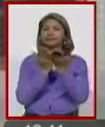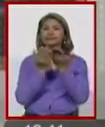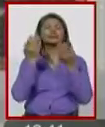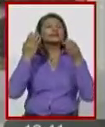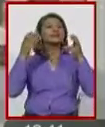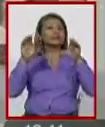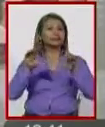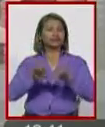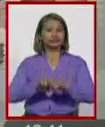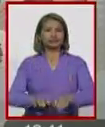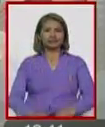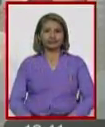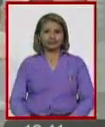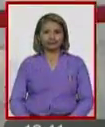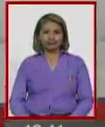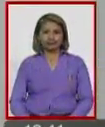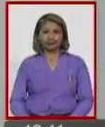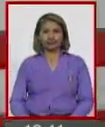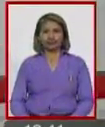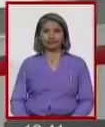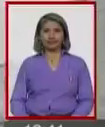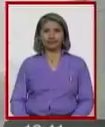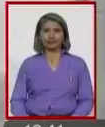de convenio.